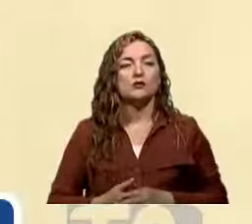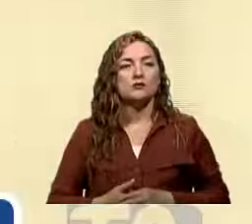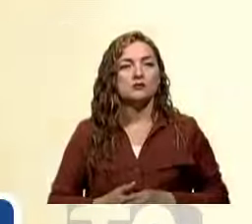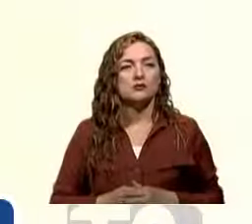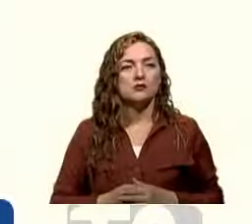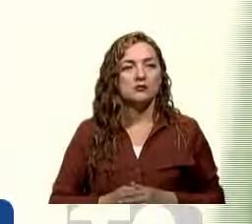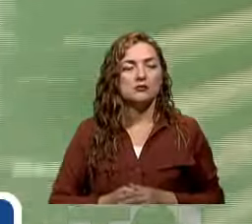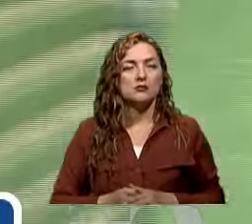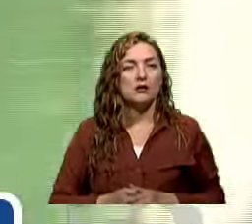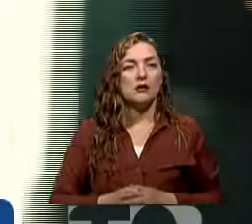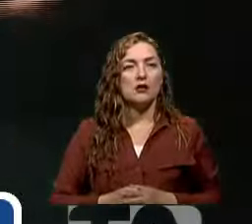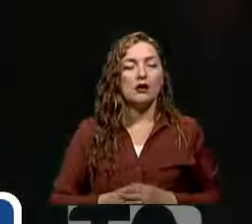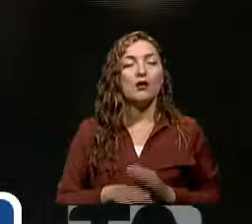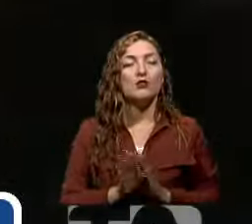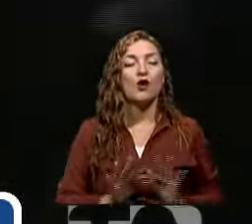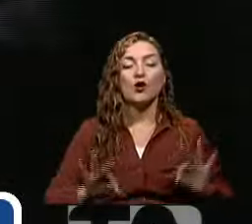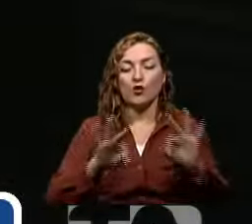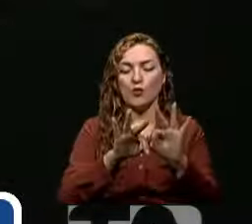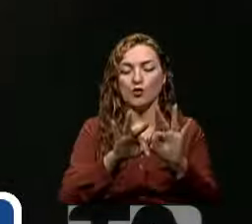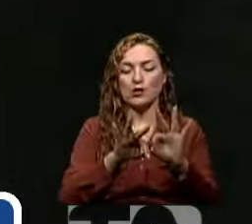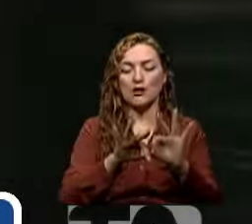sería importante que nos ayuden aquí dándoles la reactivación a estos locales comerciales o realizando algún tipo de situación